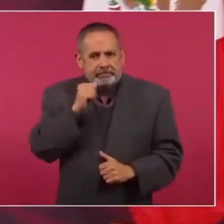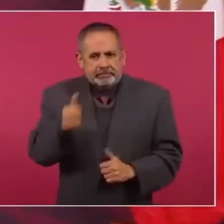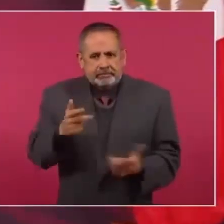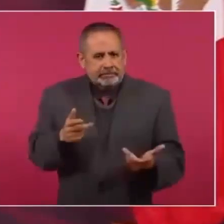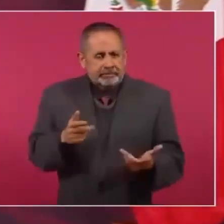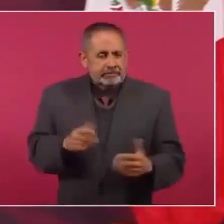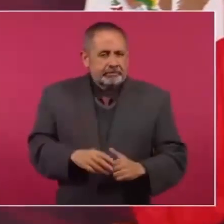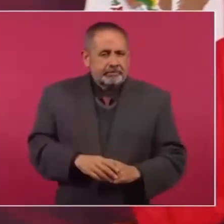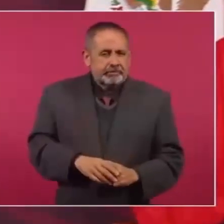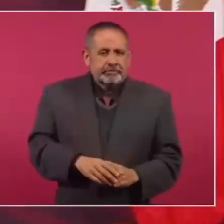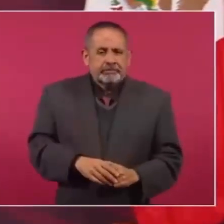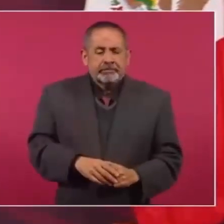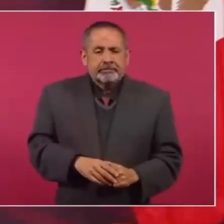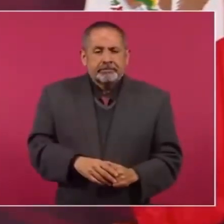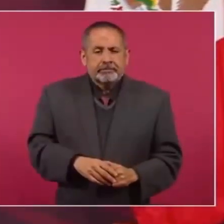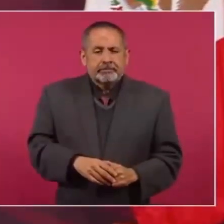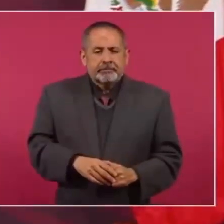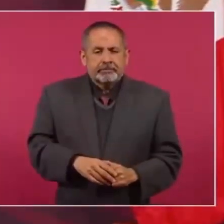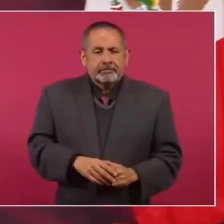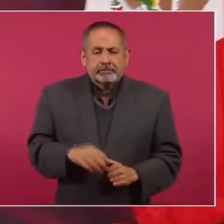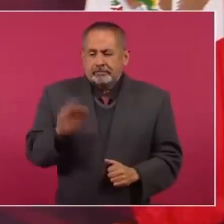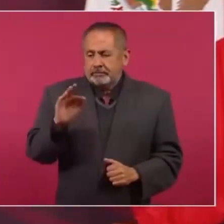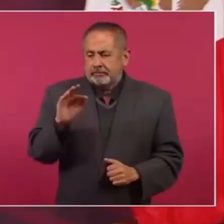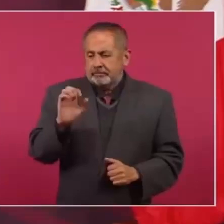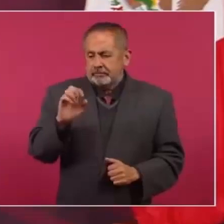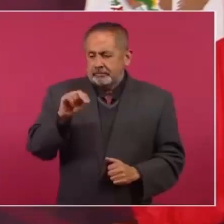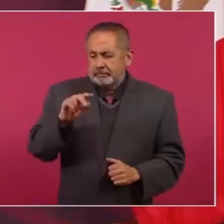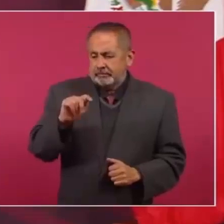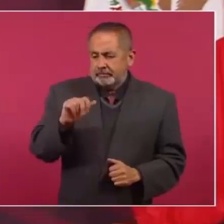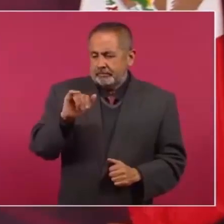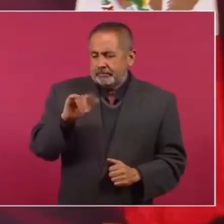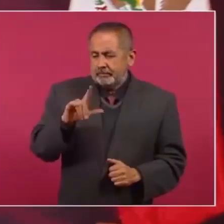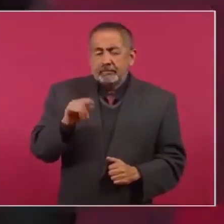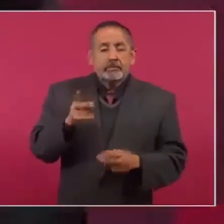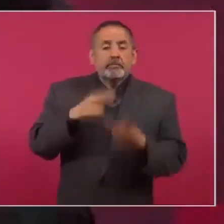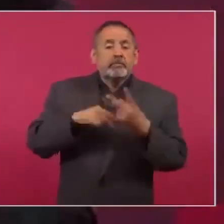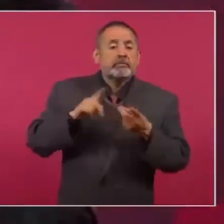de que el fentanilo viene de Asia